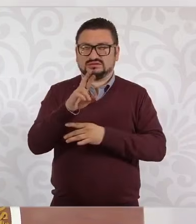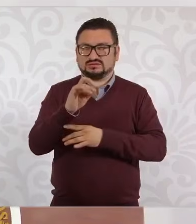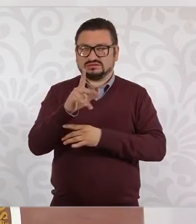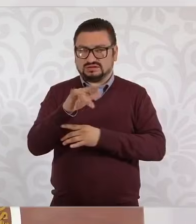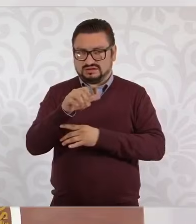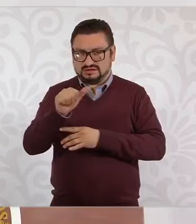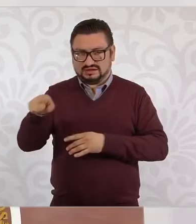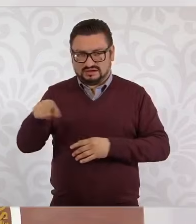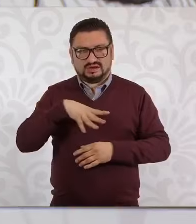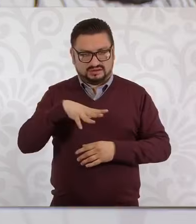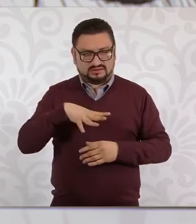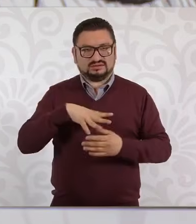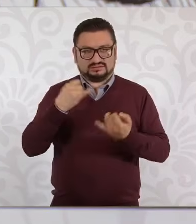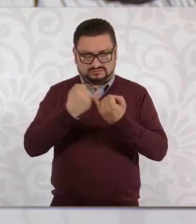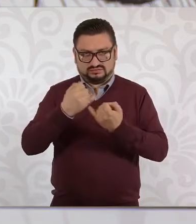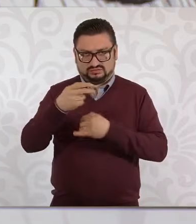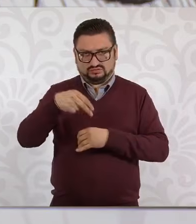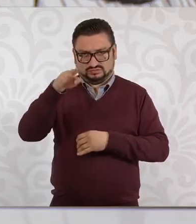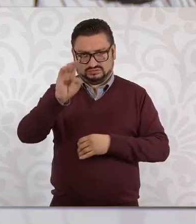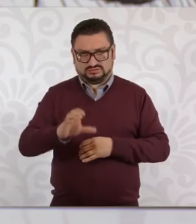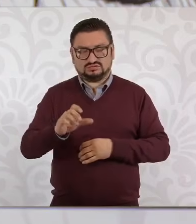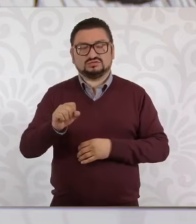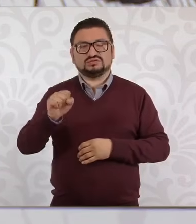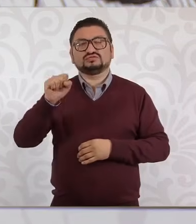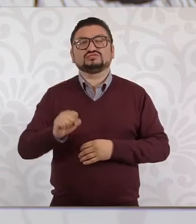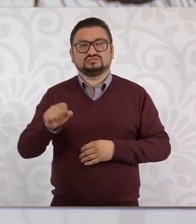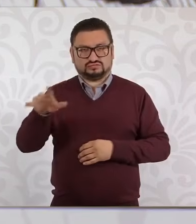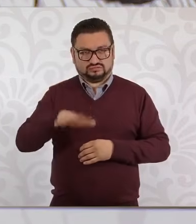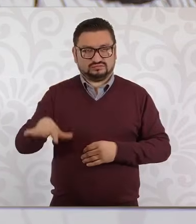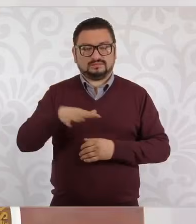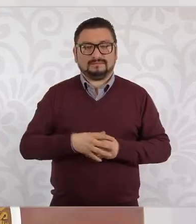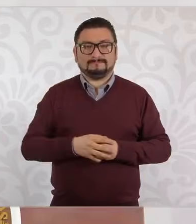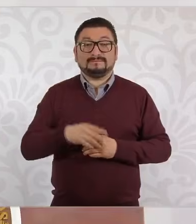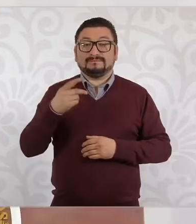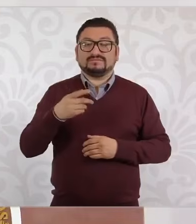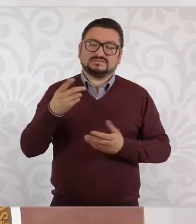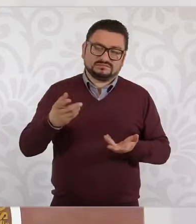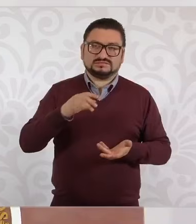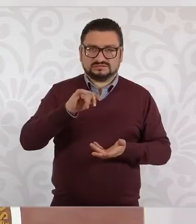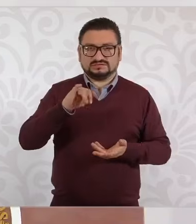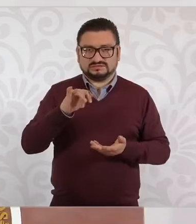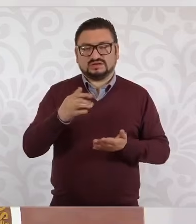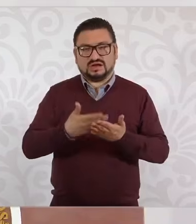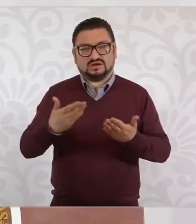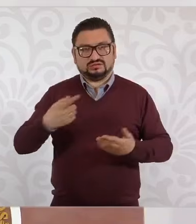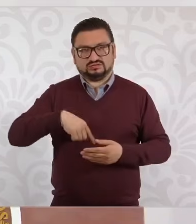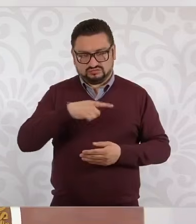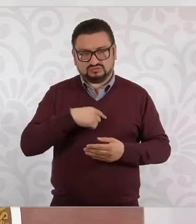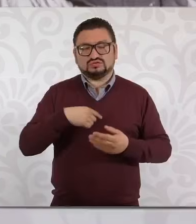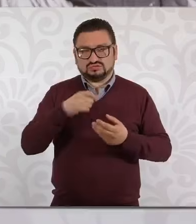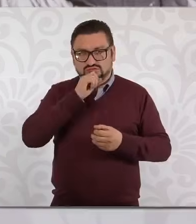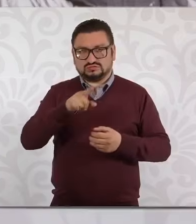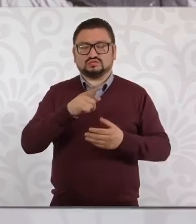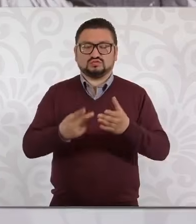¿no? En el norte de Baja California Sur. Lo que sí es que justamente ahora estamos trabajando con los